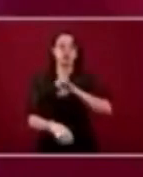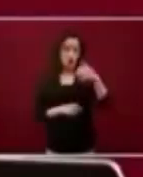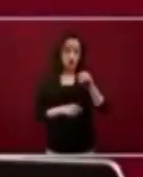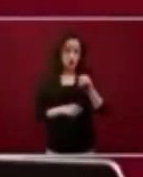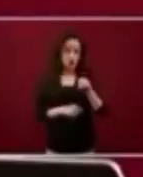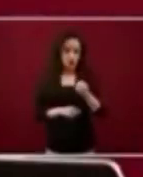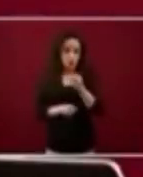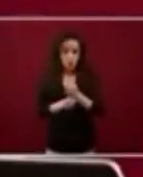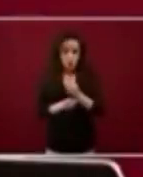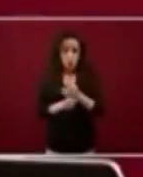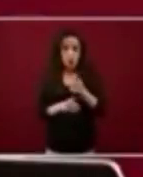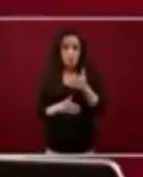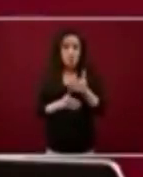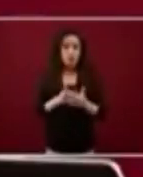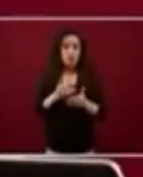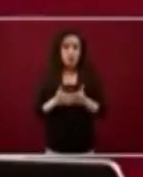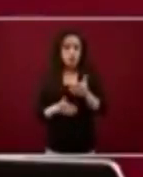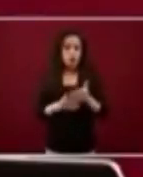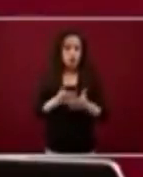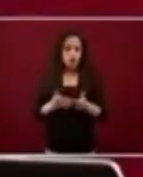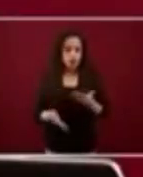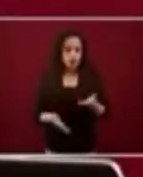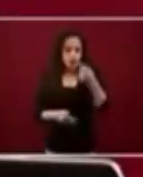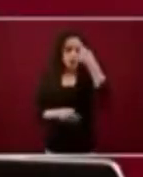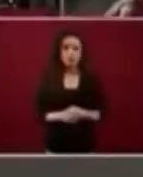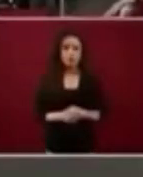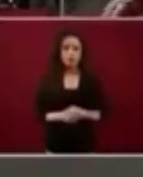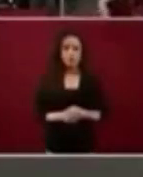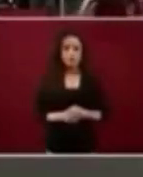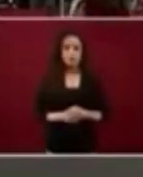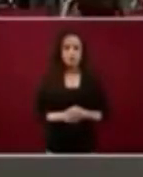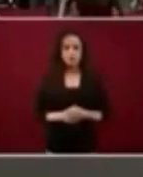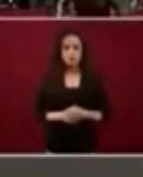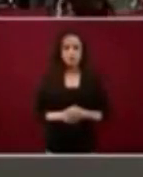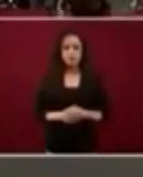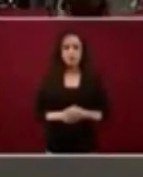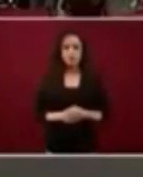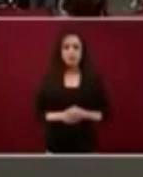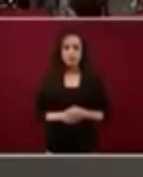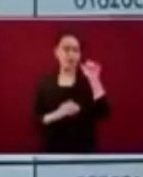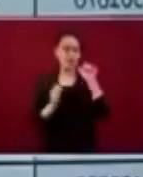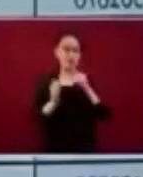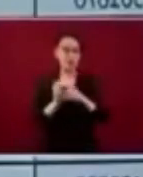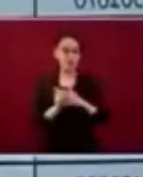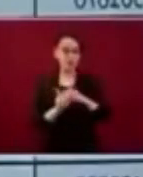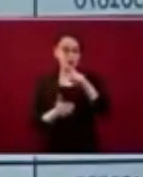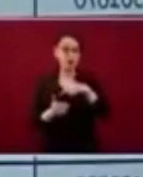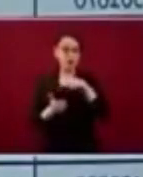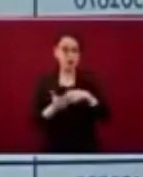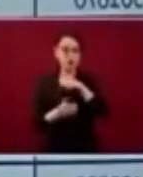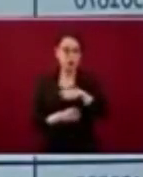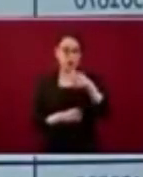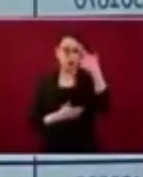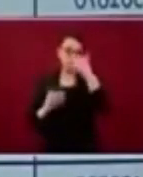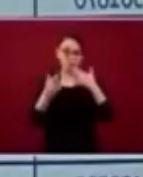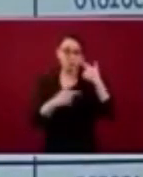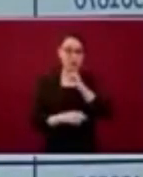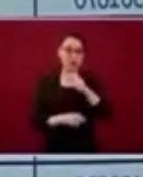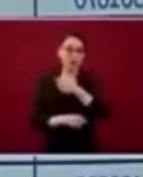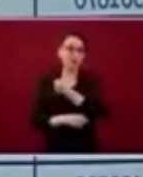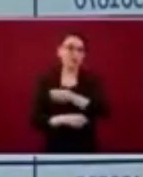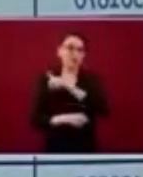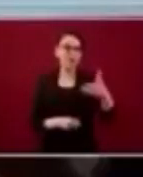Hugo López-Gatell. Gobernadores de distintas entidades desmintieron las cifras del subsecretario de Salud e incluso el